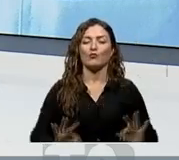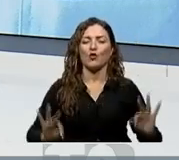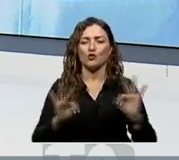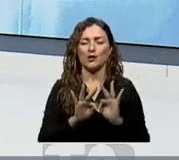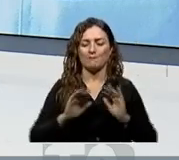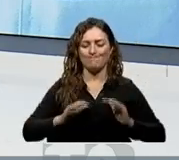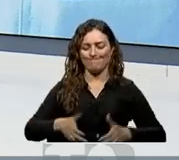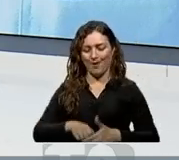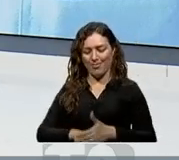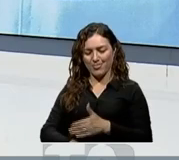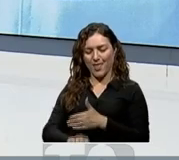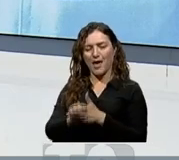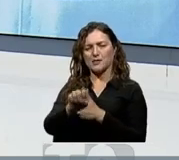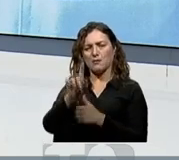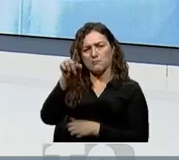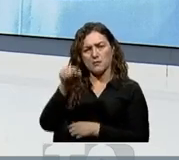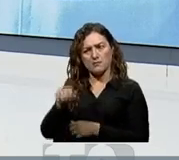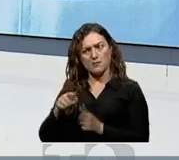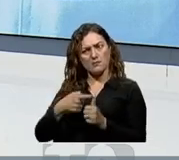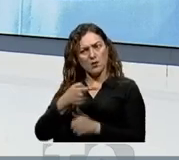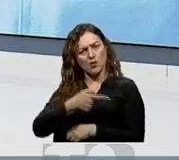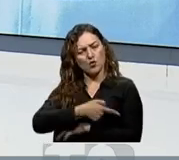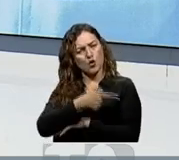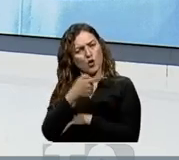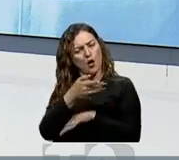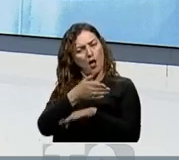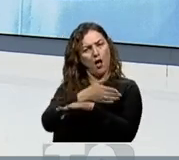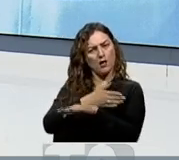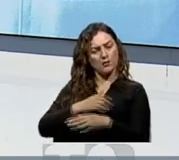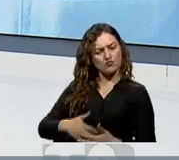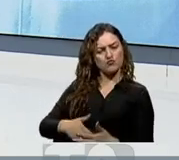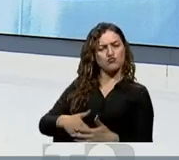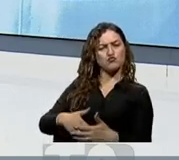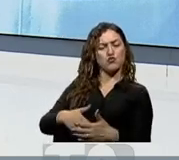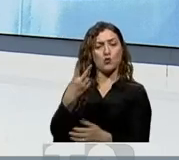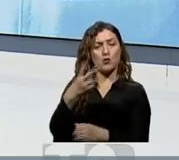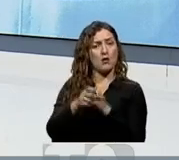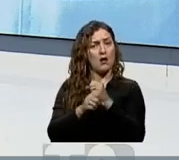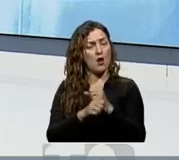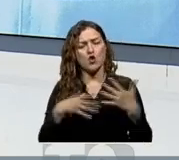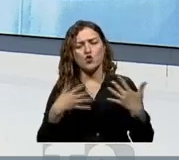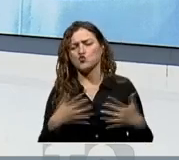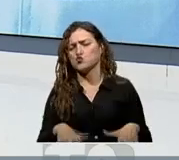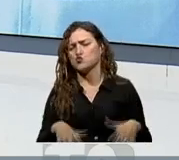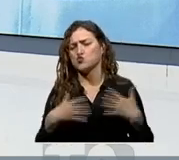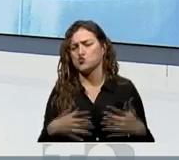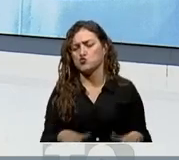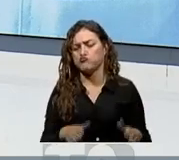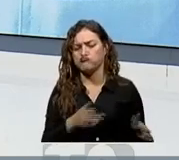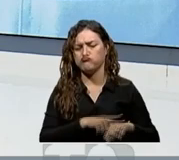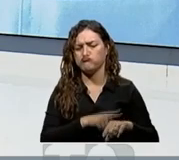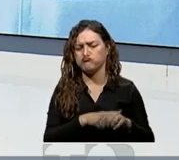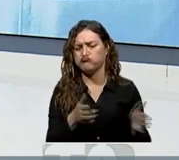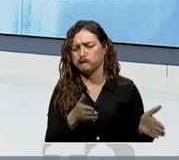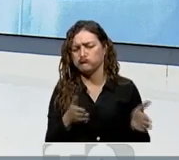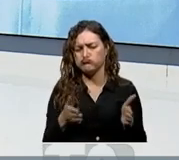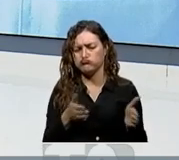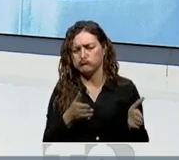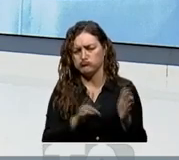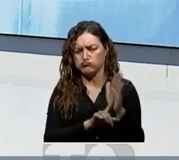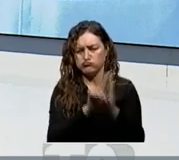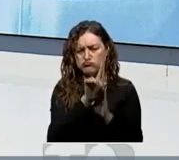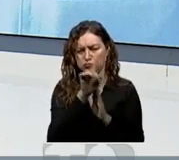primeros días de un niño. Y es que la etapa prenatal y los primeros 2 años de vida constituyen un periodo crucial para el desarrollo